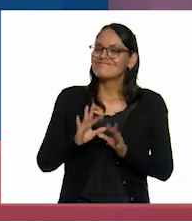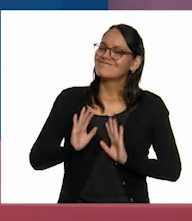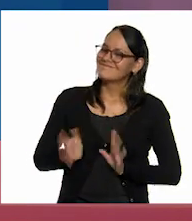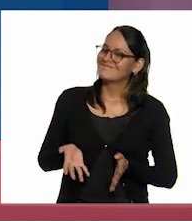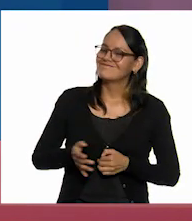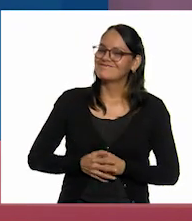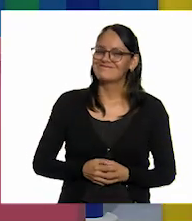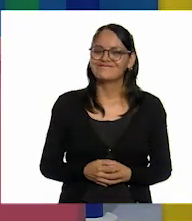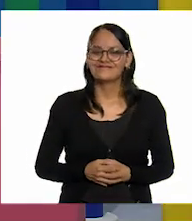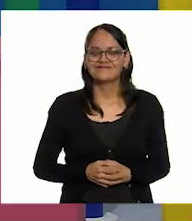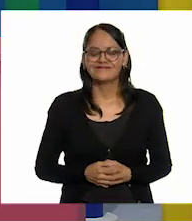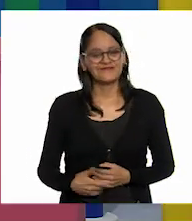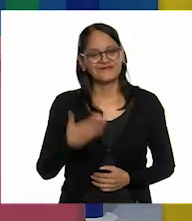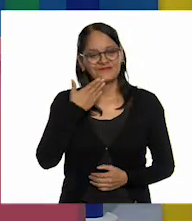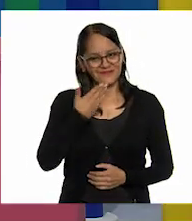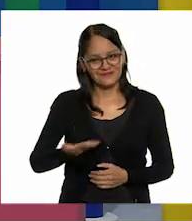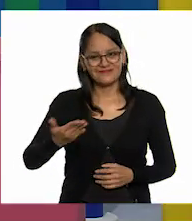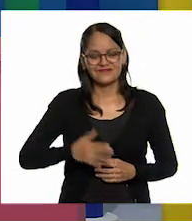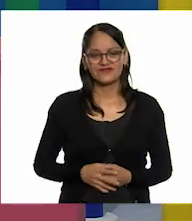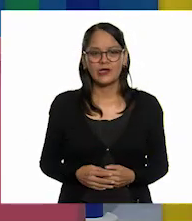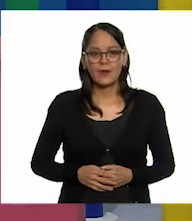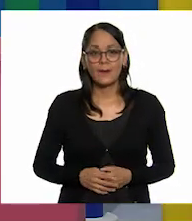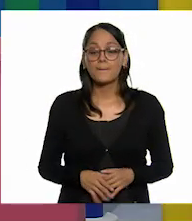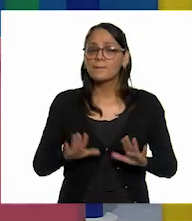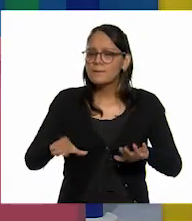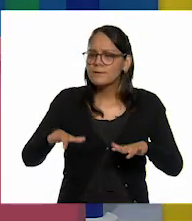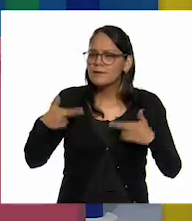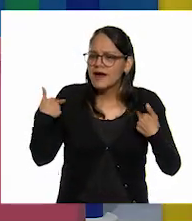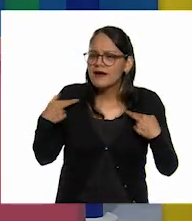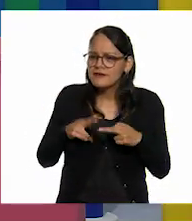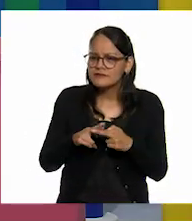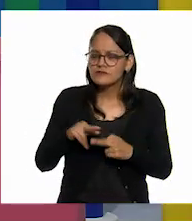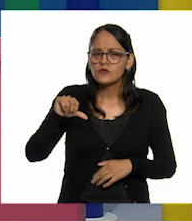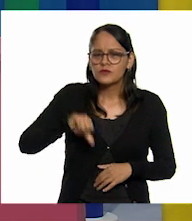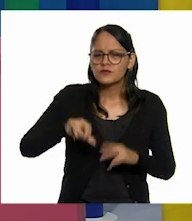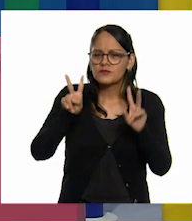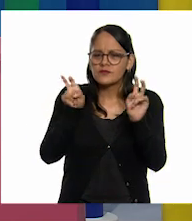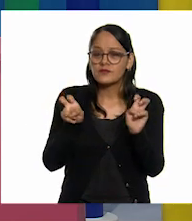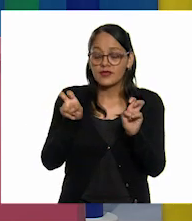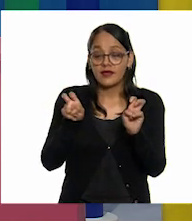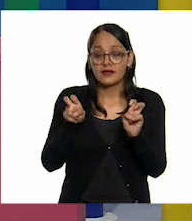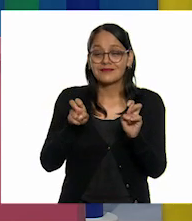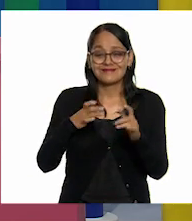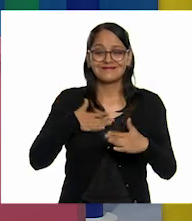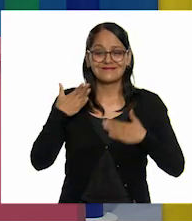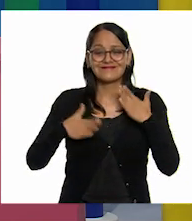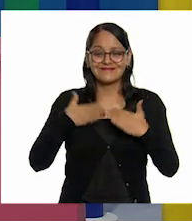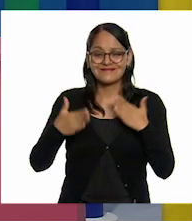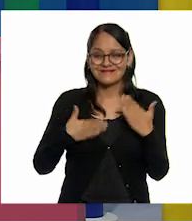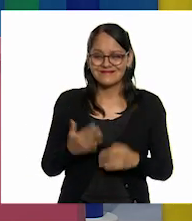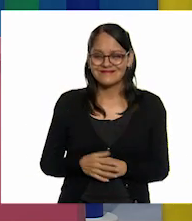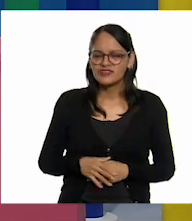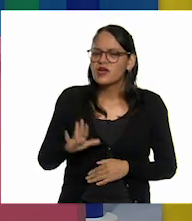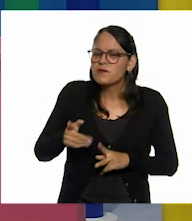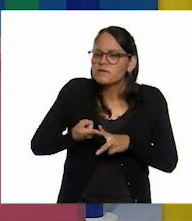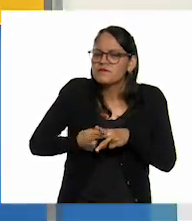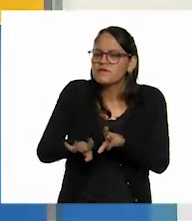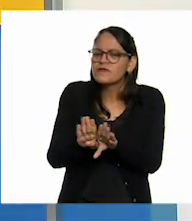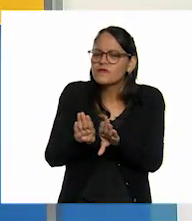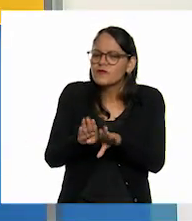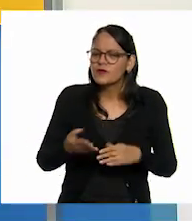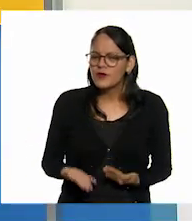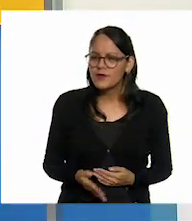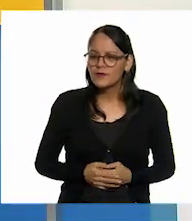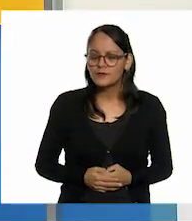maestra. Excelente, Raulito. Bueno, maestra, estos temas son muy divertidos. Díganos cómo vamos a empezar. Sí, ¿cómo?